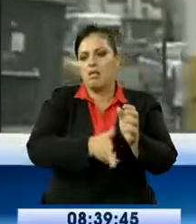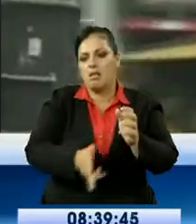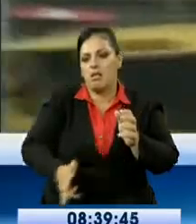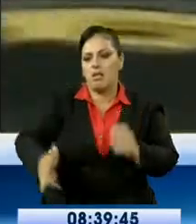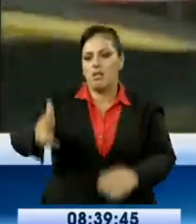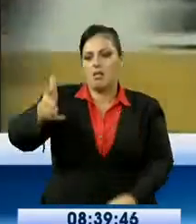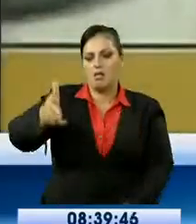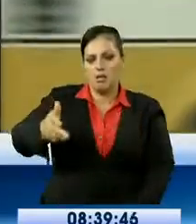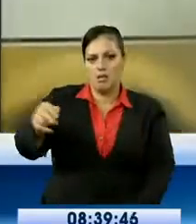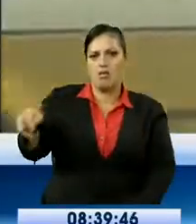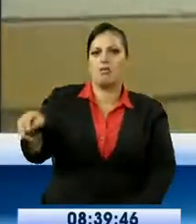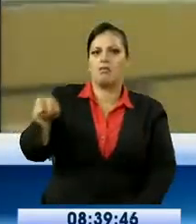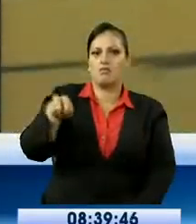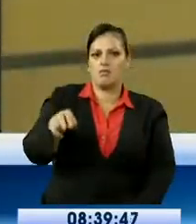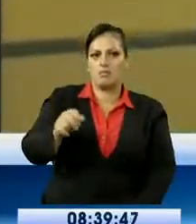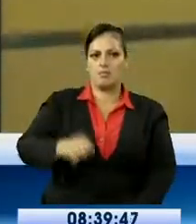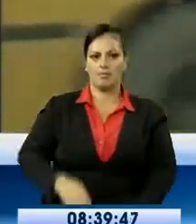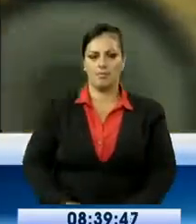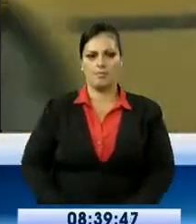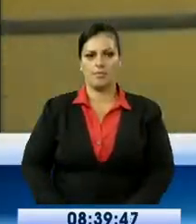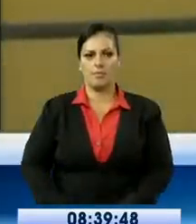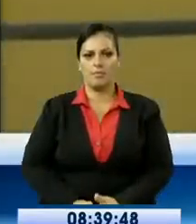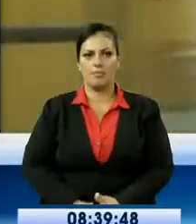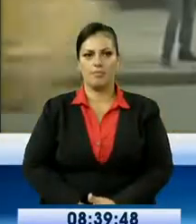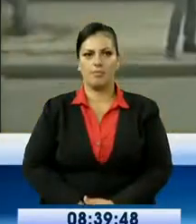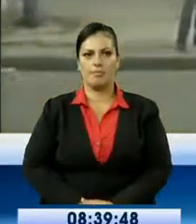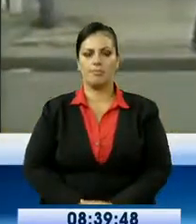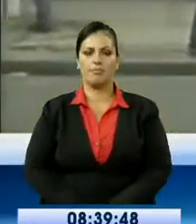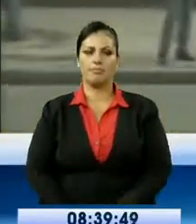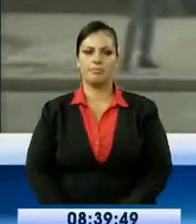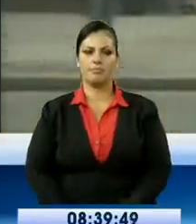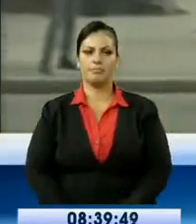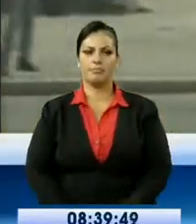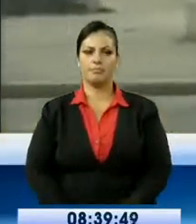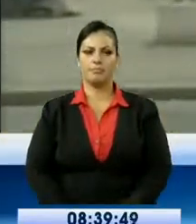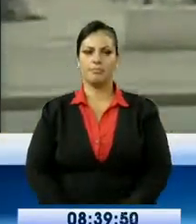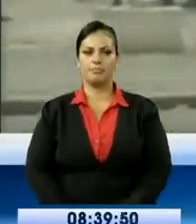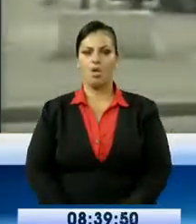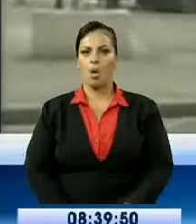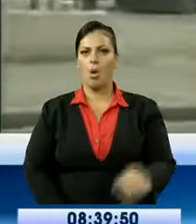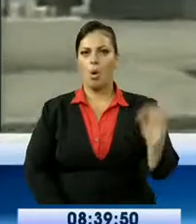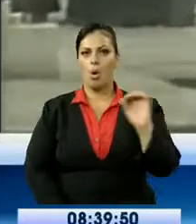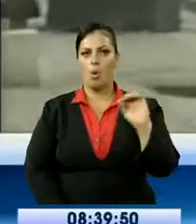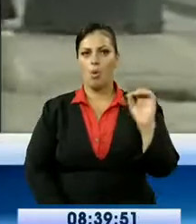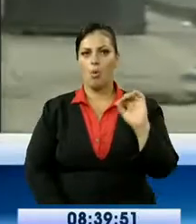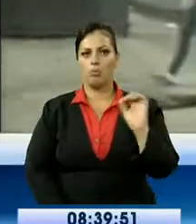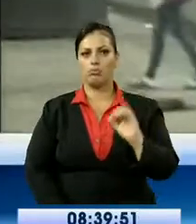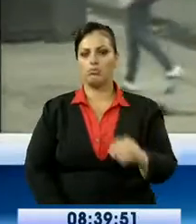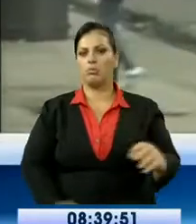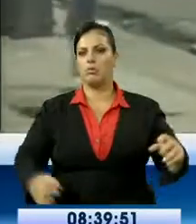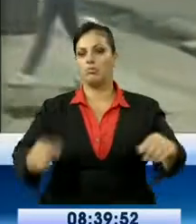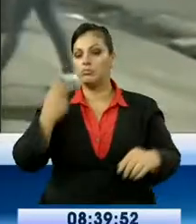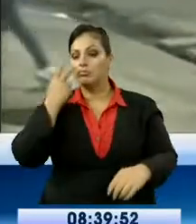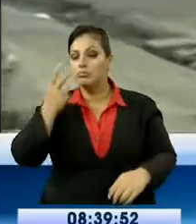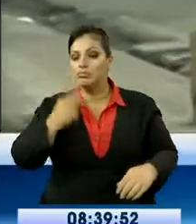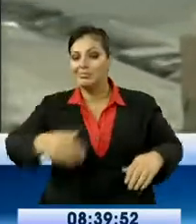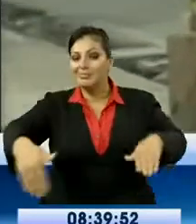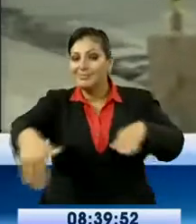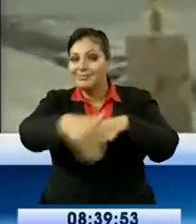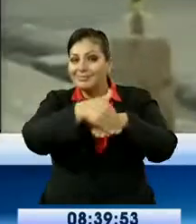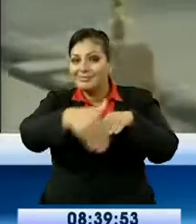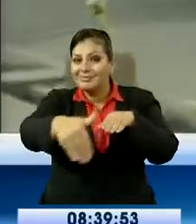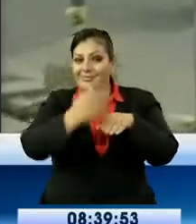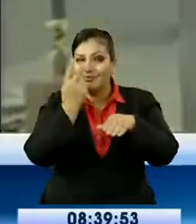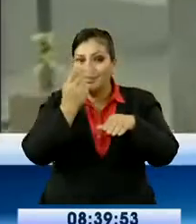la gana, que hay una línea zebra. Sin embargo, no respetan eso tampoco los peatones. O sea, parte y